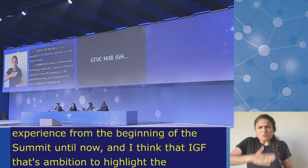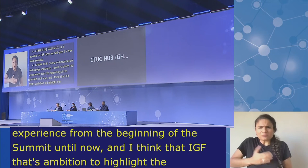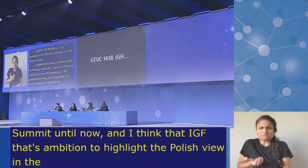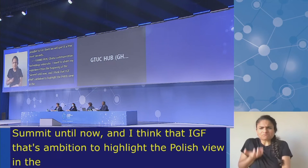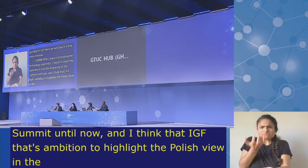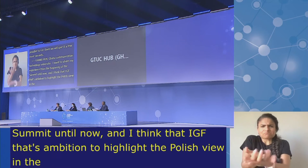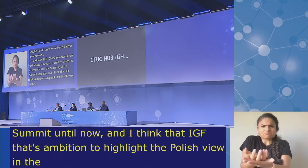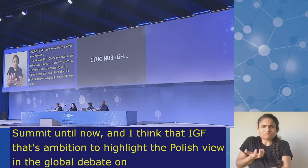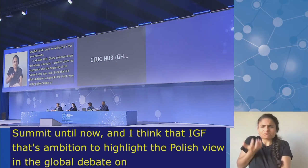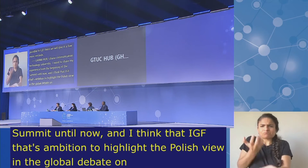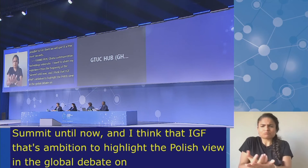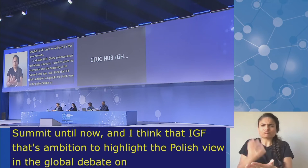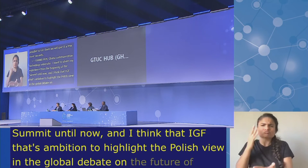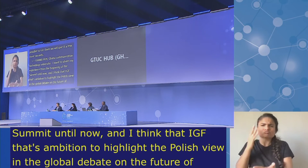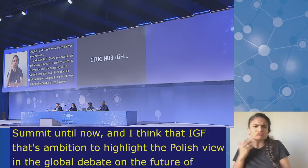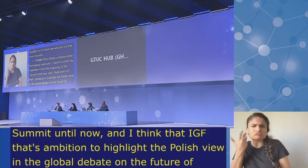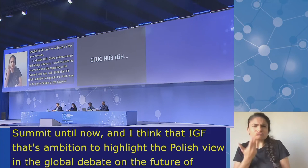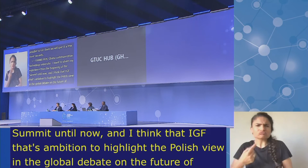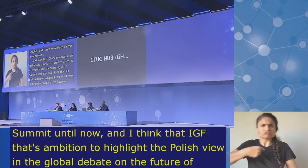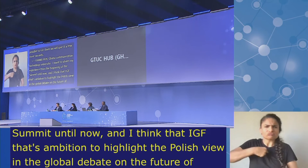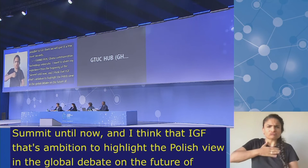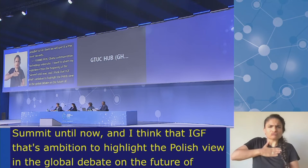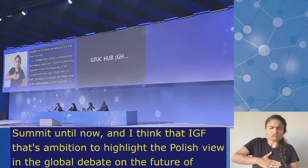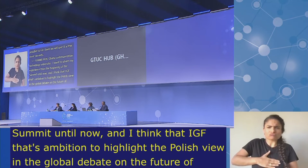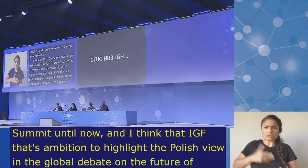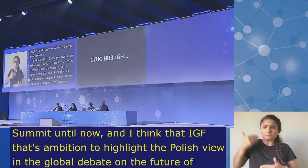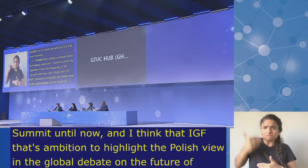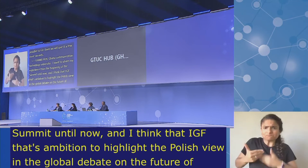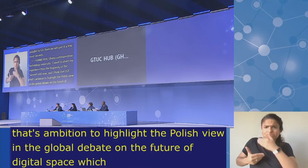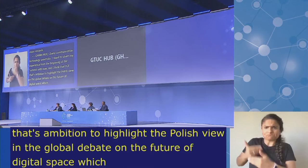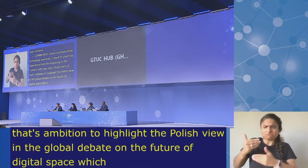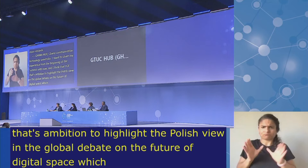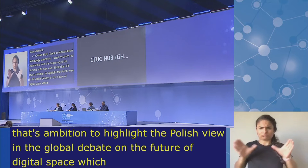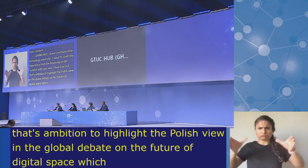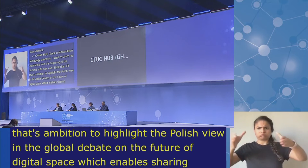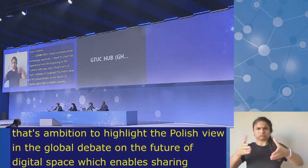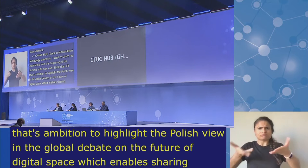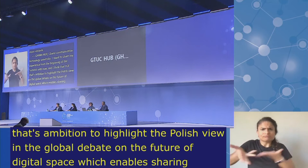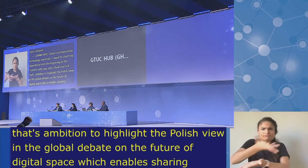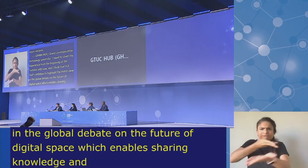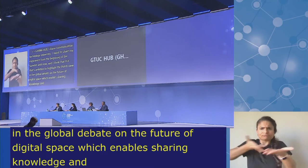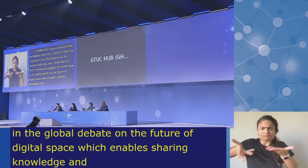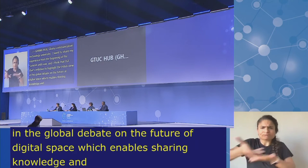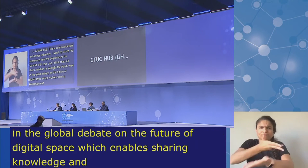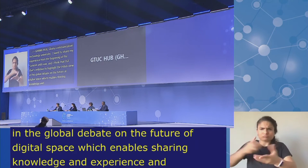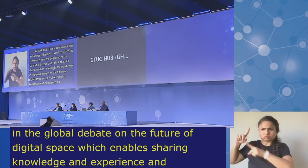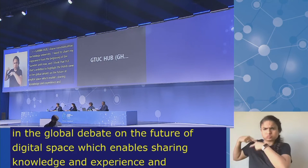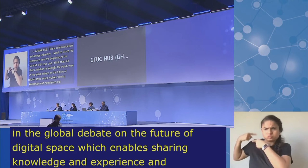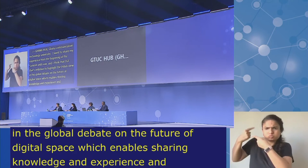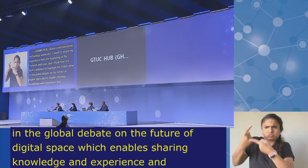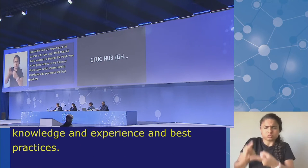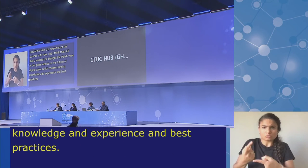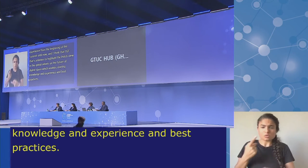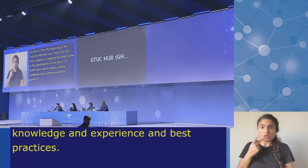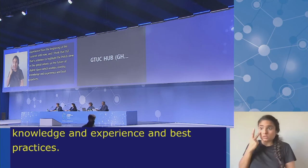y quiero subrayar el tema de cuáles son mis experiencias referentes a la cumbre digital.